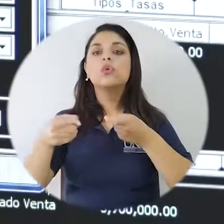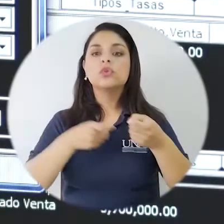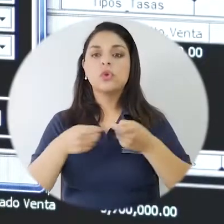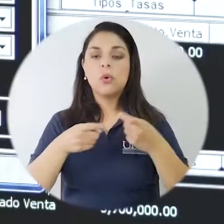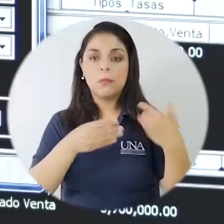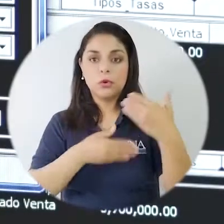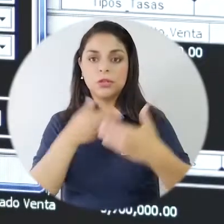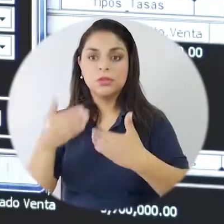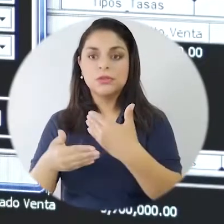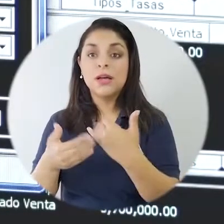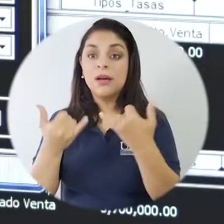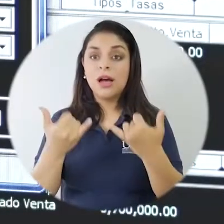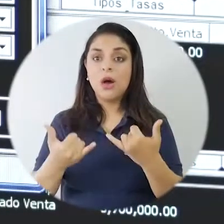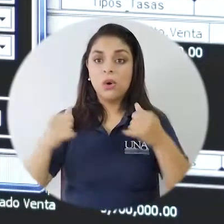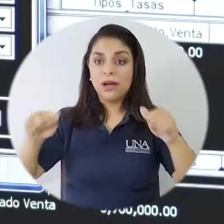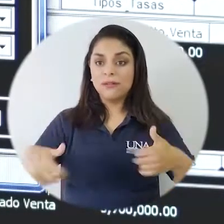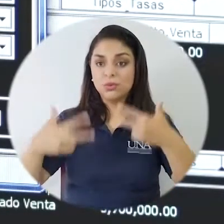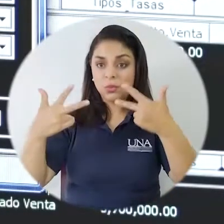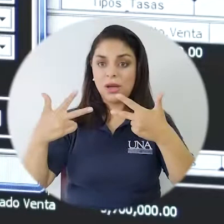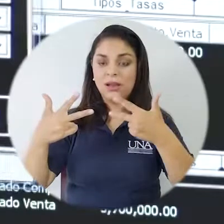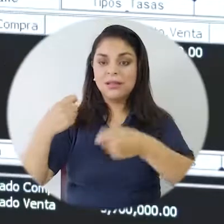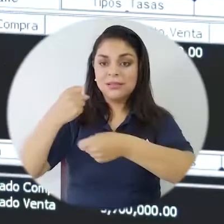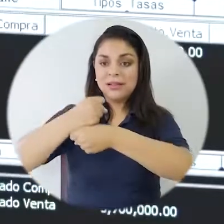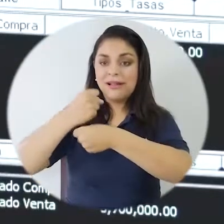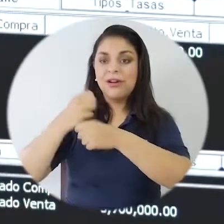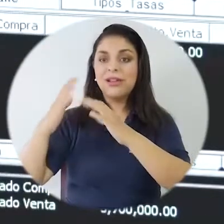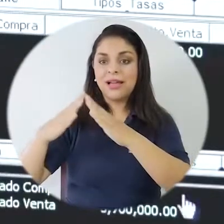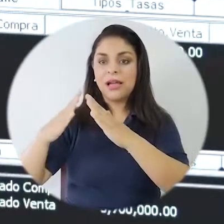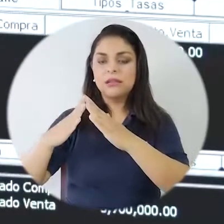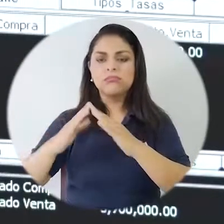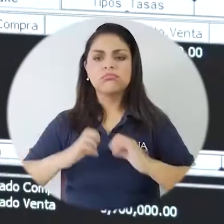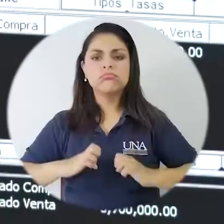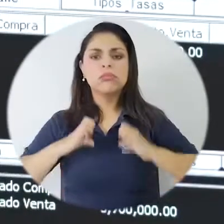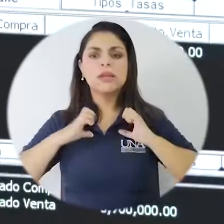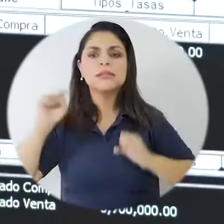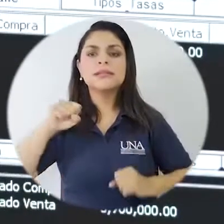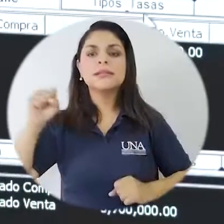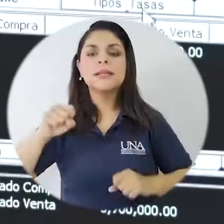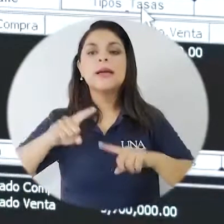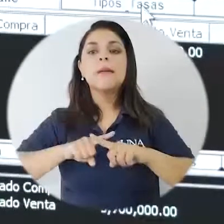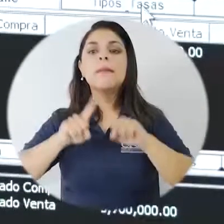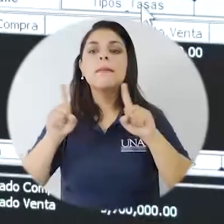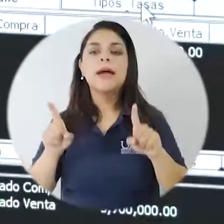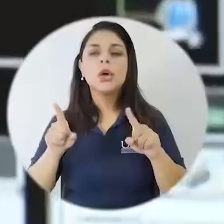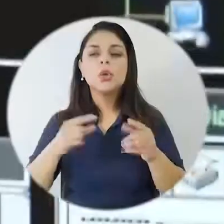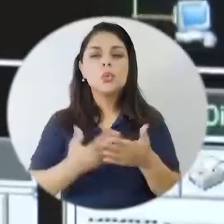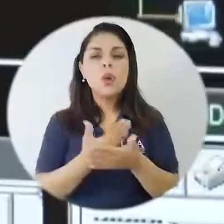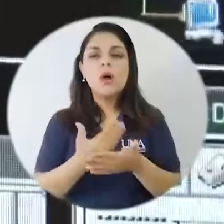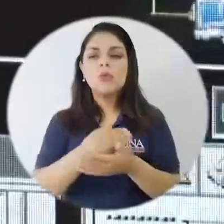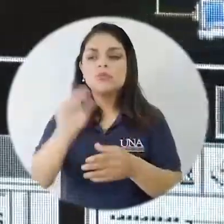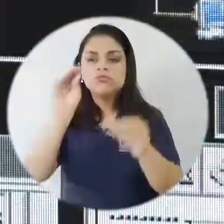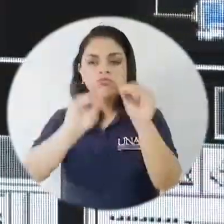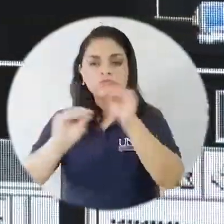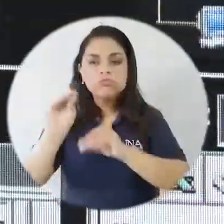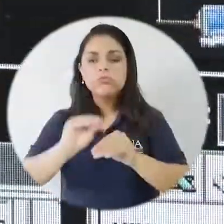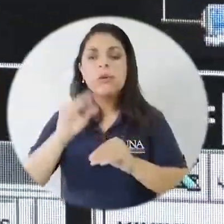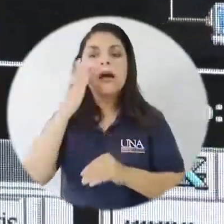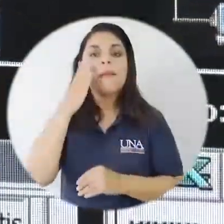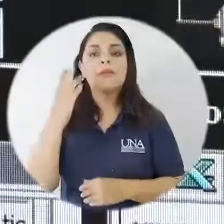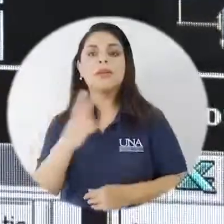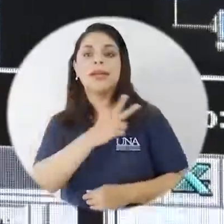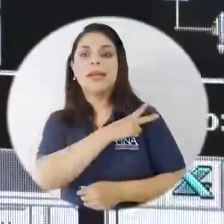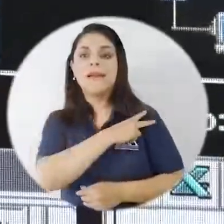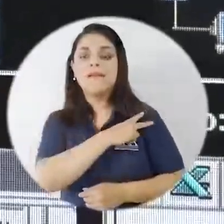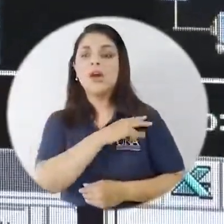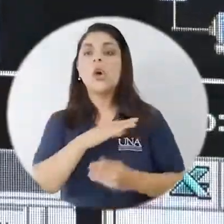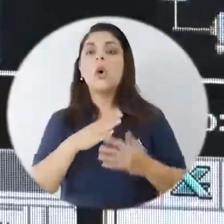el control de los procesos, etcétera. En la virtualidad y en el teletrabajo eso existe también, pero se replantea en el sentido de